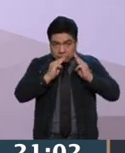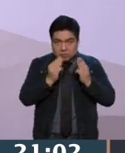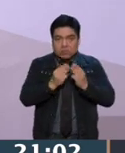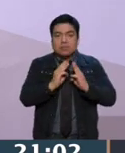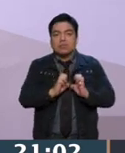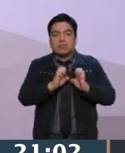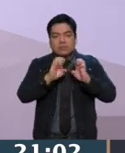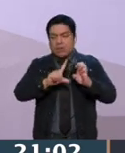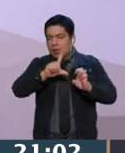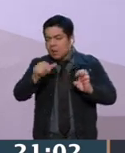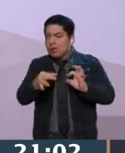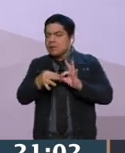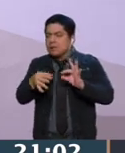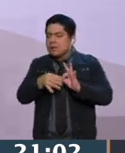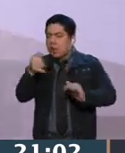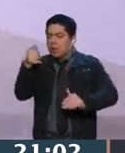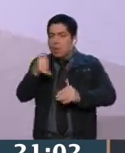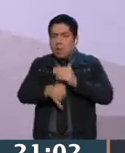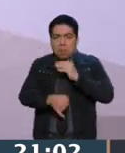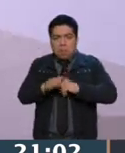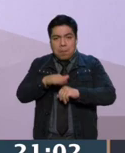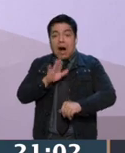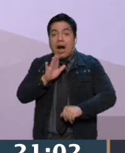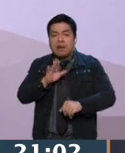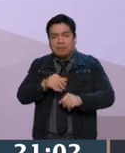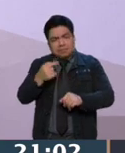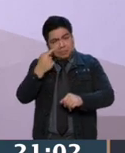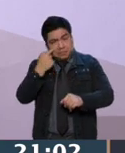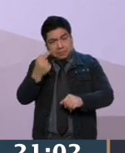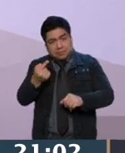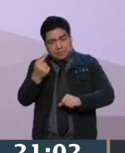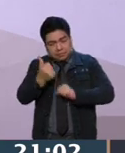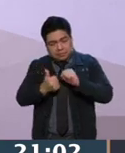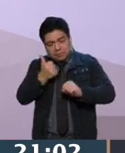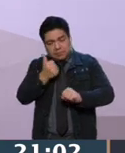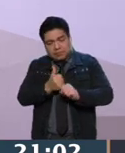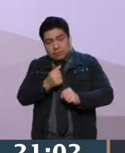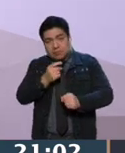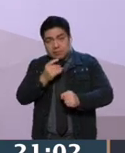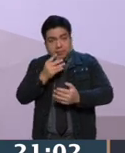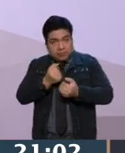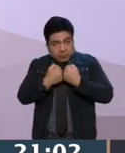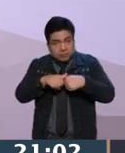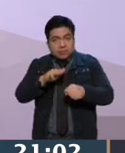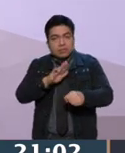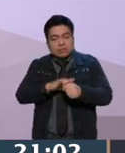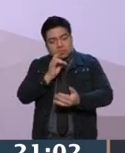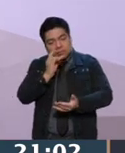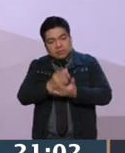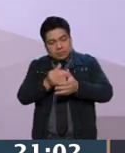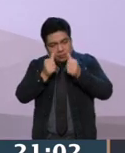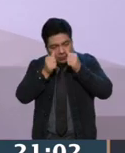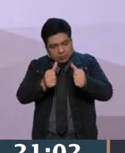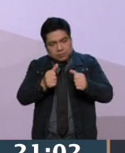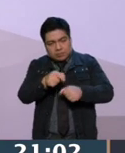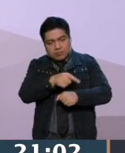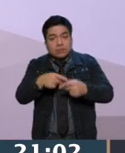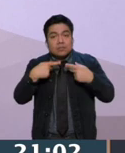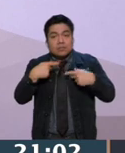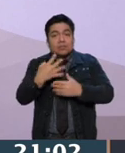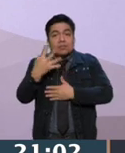Más adelante le tendremos todos los detalles. Y mire, en lo que va de este año, el Sistema Único de Atención Ciudadana del Gobierno de la Ciudad de México ha